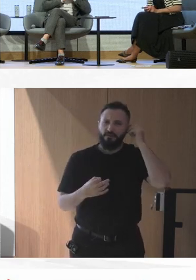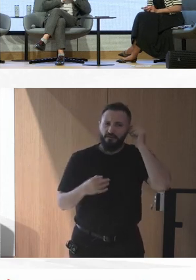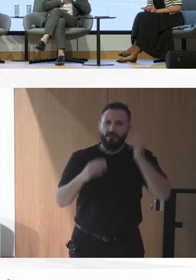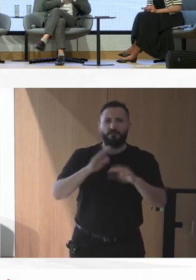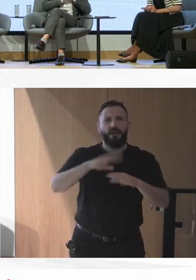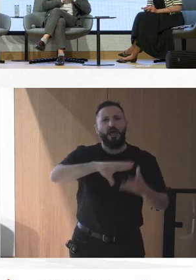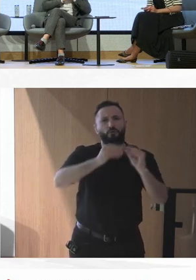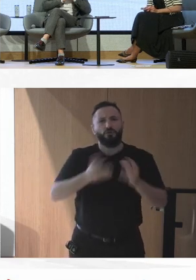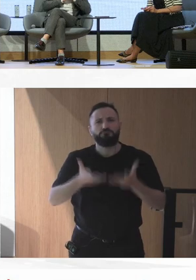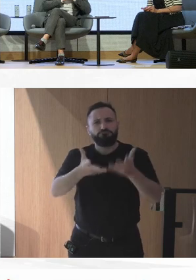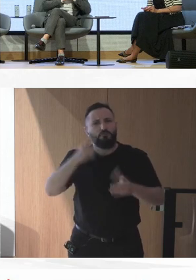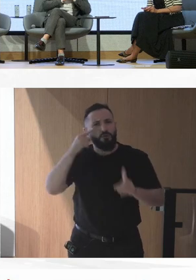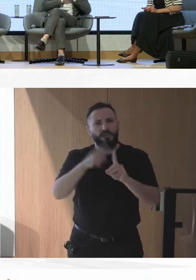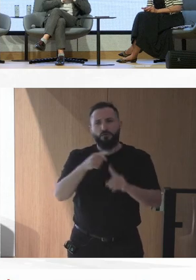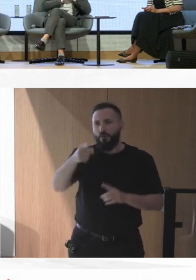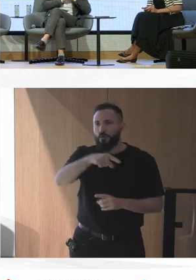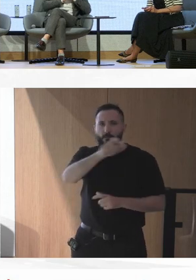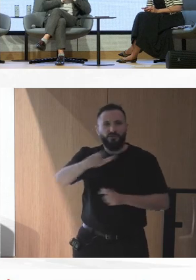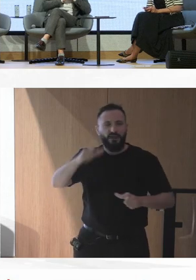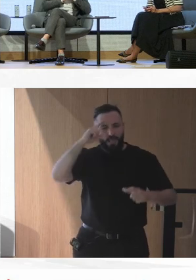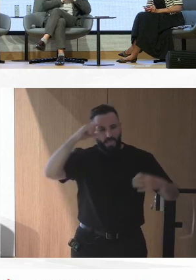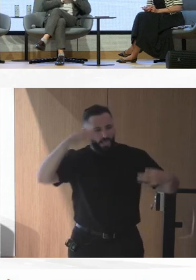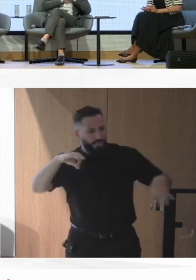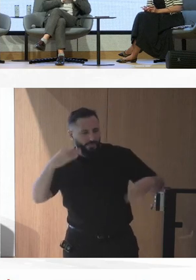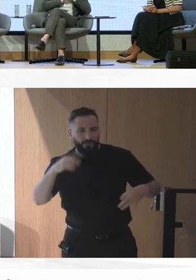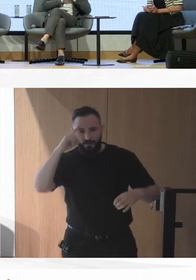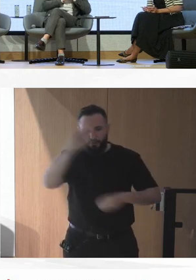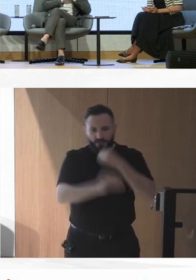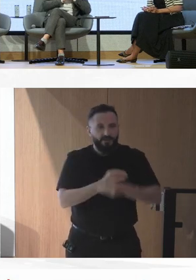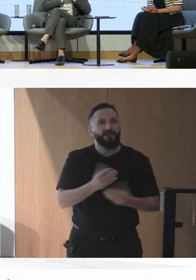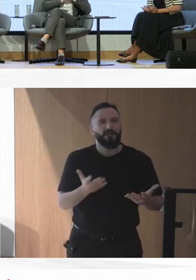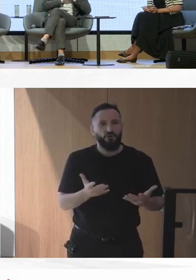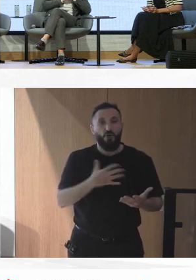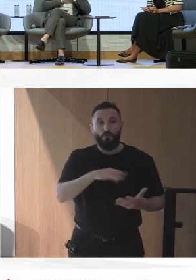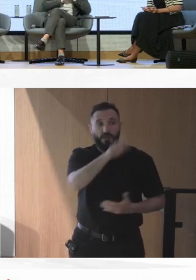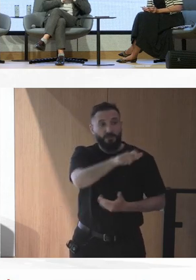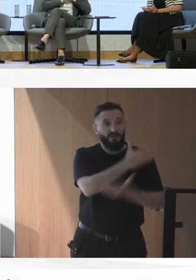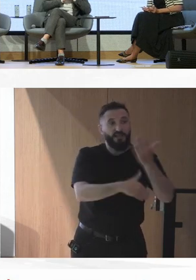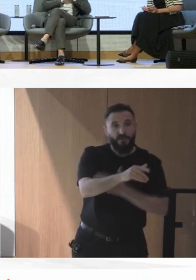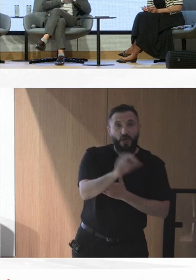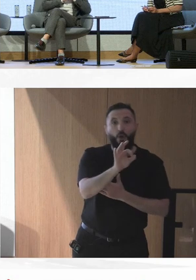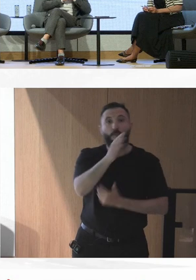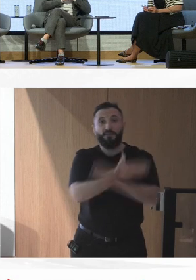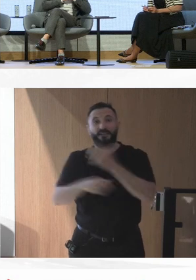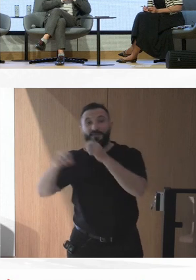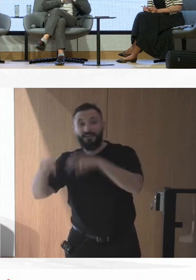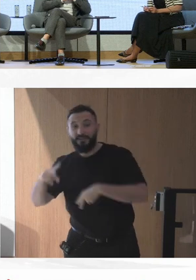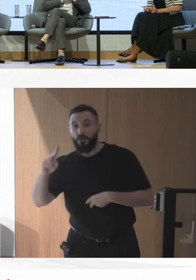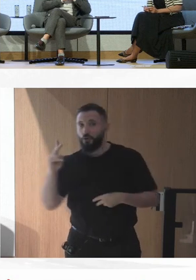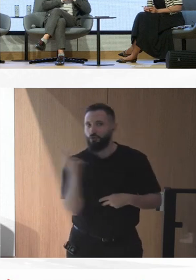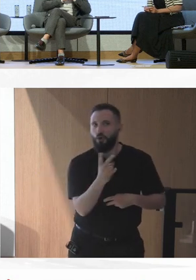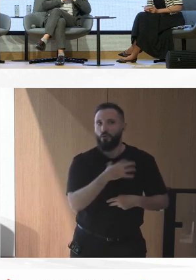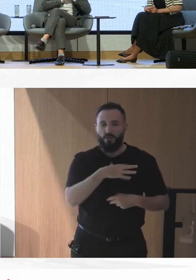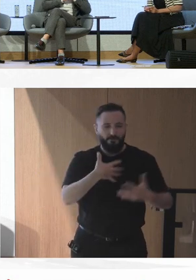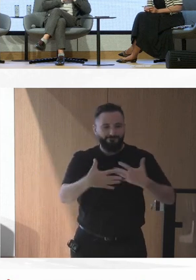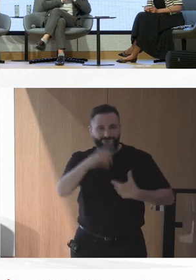¿no? Del hecho ilícito o no pueden actuar, ¿no? De otra manera, que pueden ser personas con o sin discapacidad y luego que sea una respuesta mejor. Y luego,